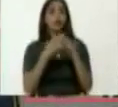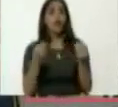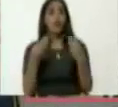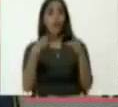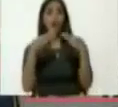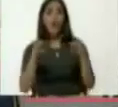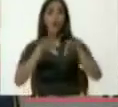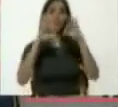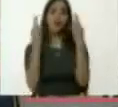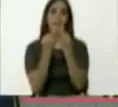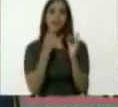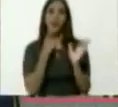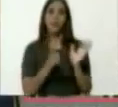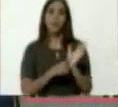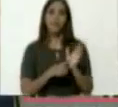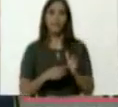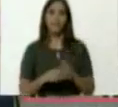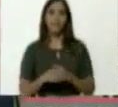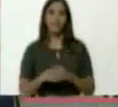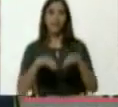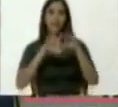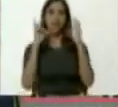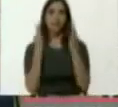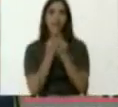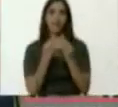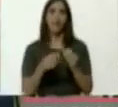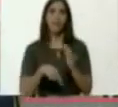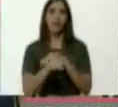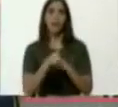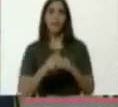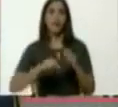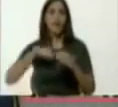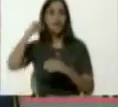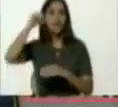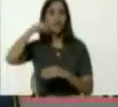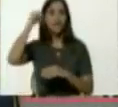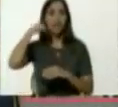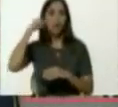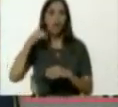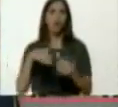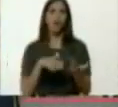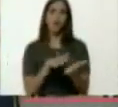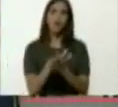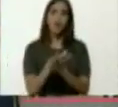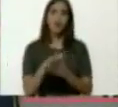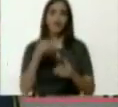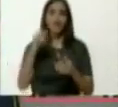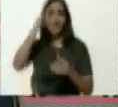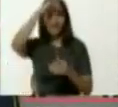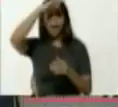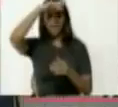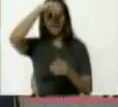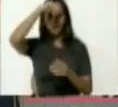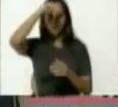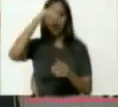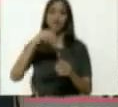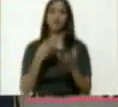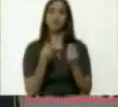la familia entera. Para la familia entera. Vamos con el siguiente video a propósito del Amazonas. Muchas cosas